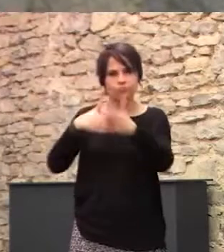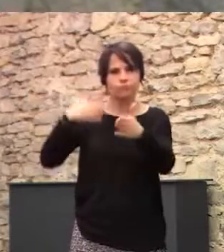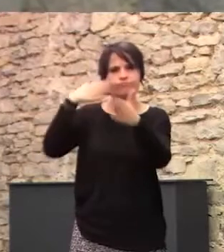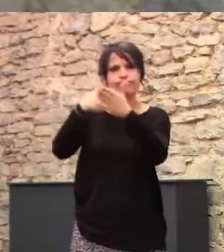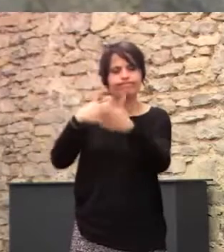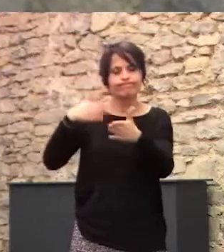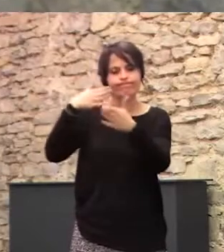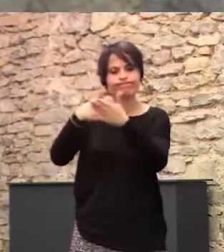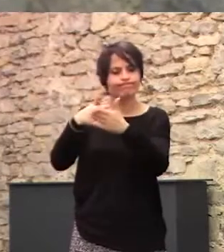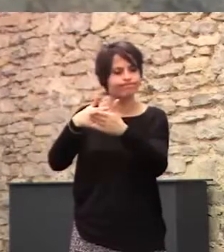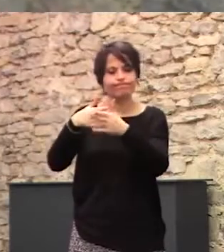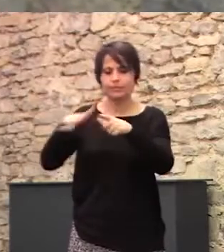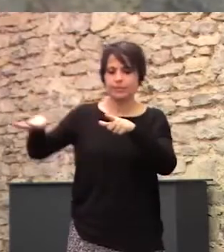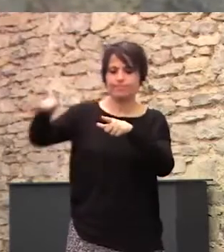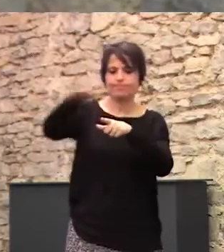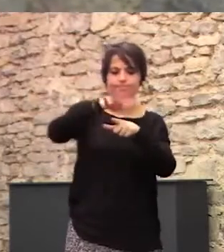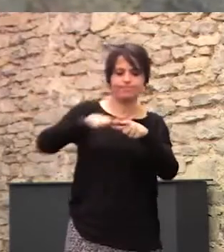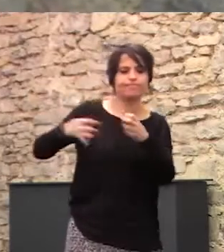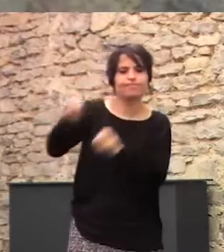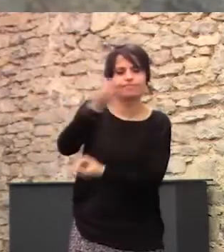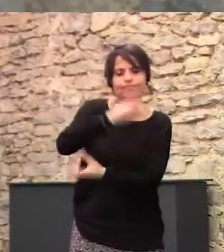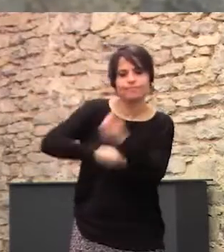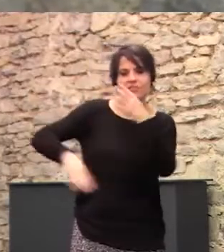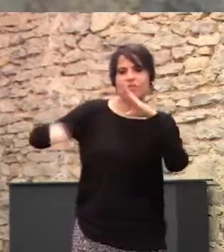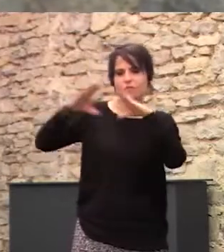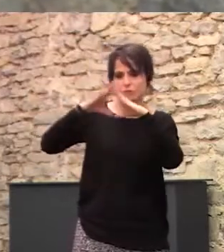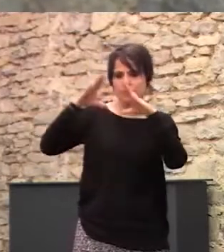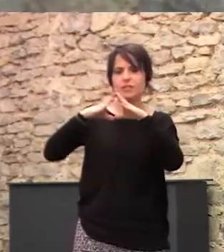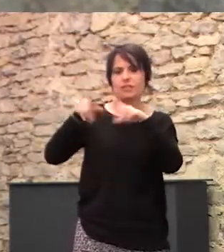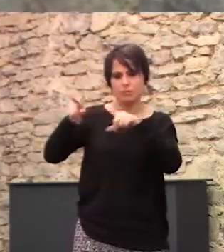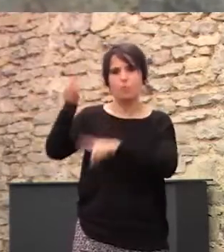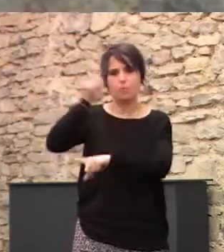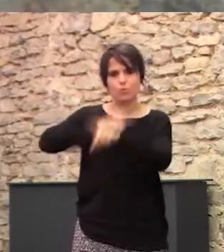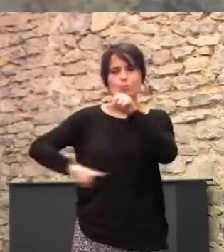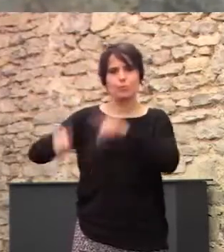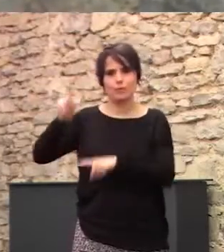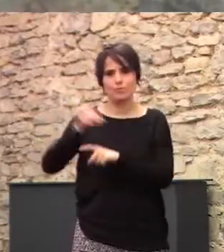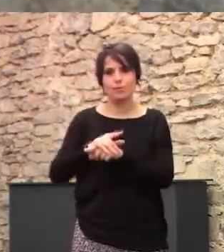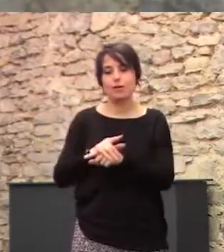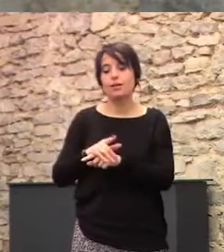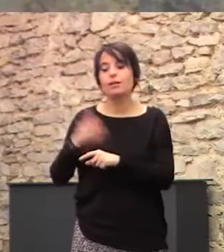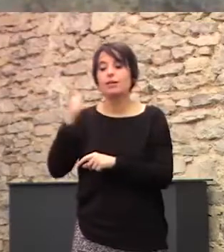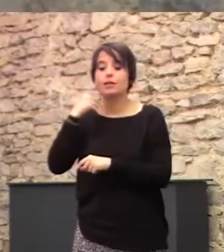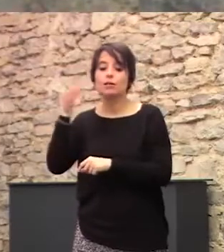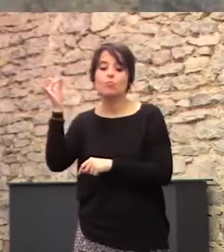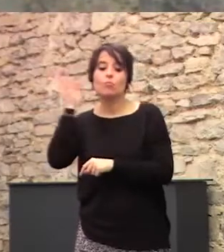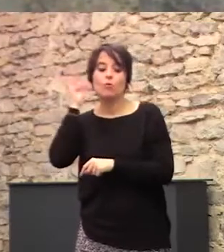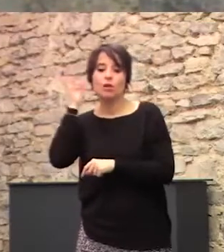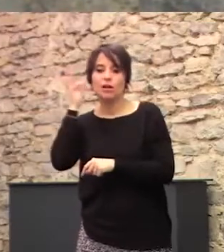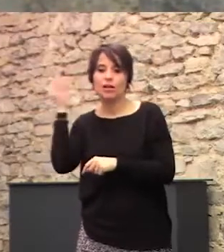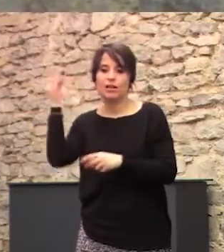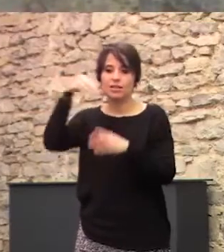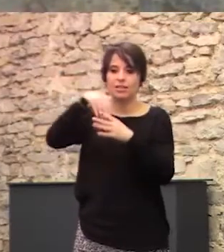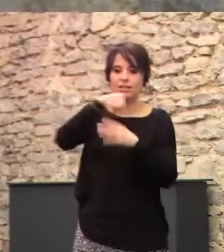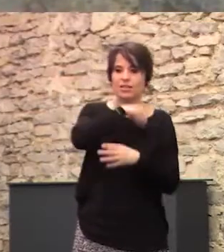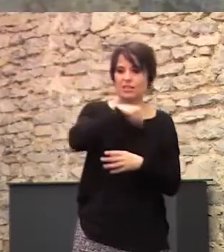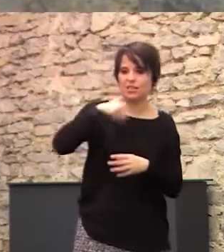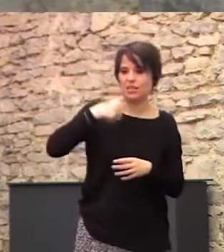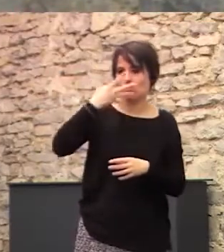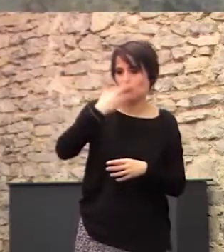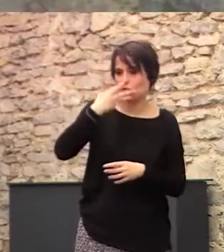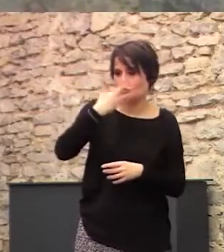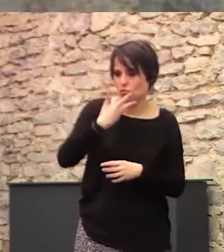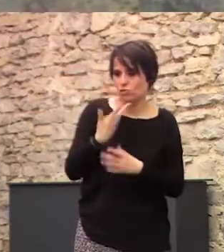estar en los espacios compartidos de movimiento feminista, y especialmente las mujeres internas. Yo creo que todas conocemos